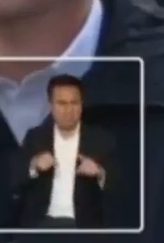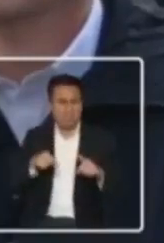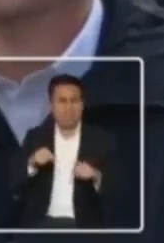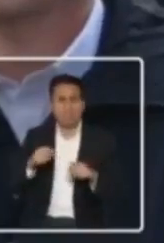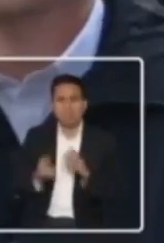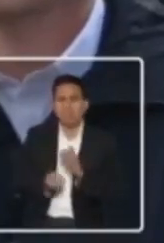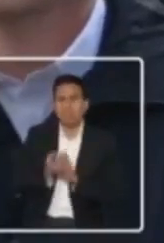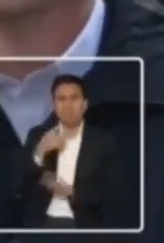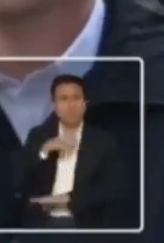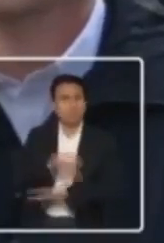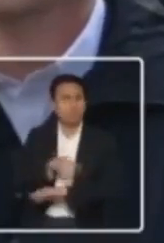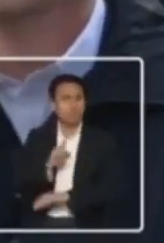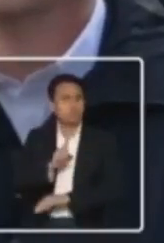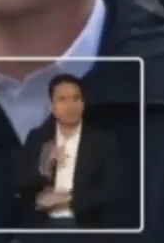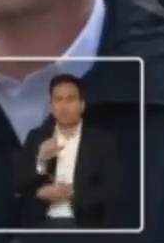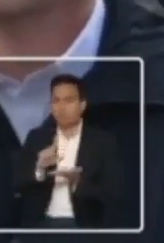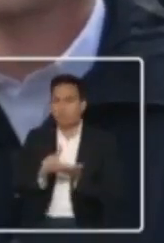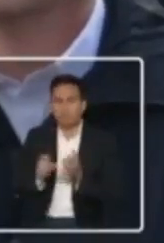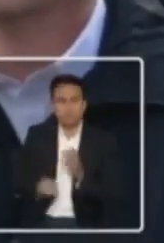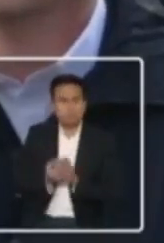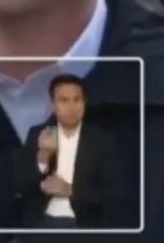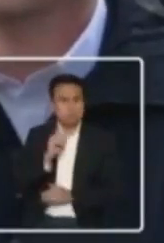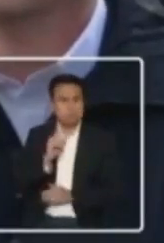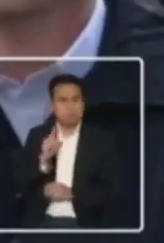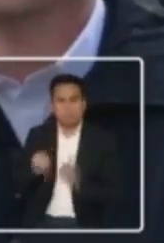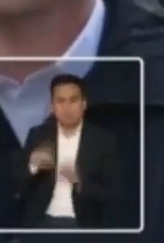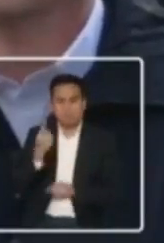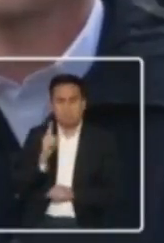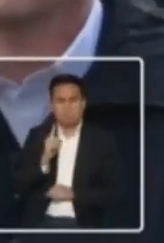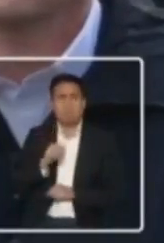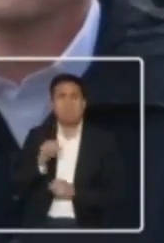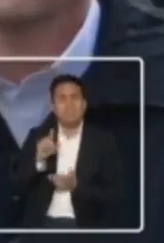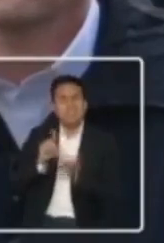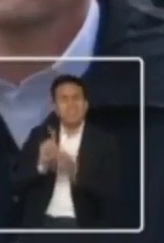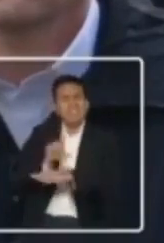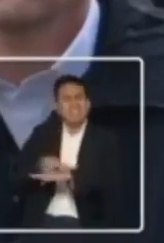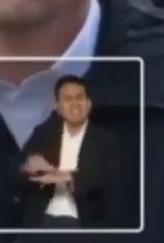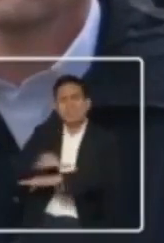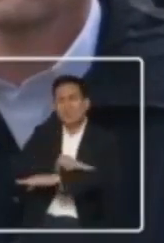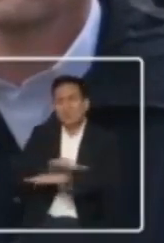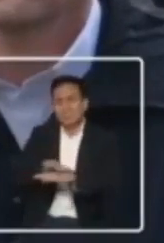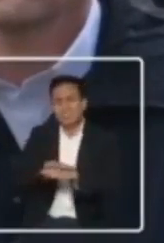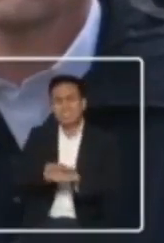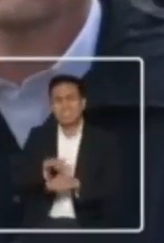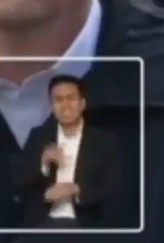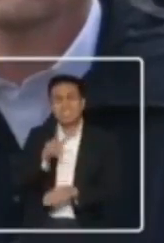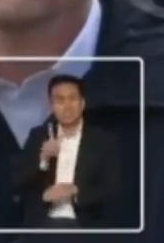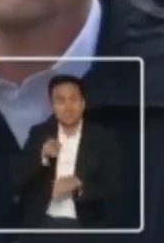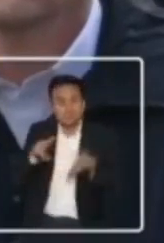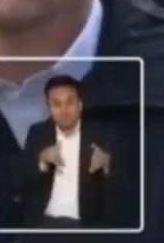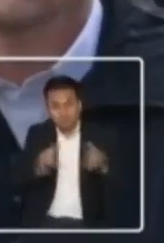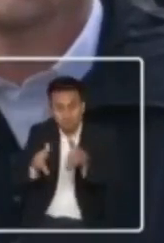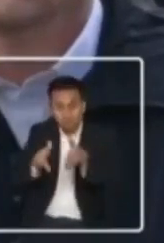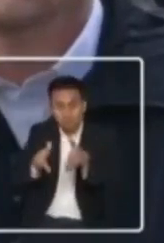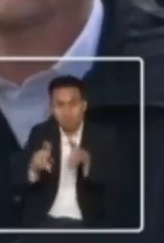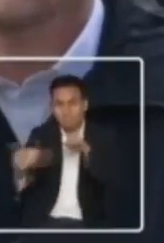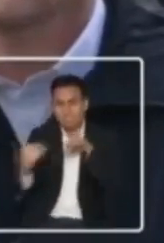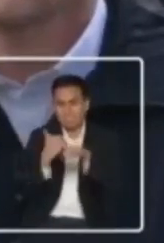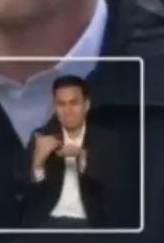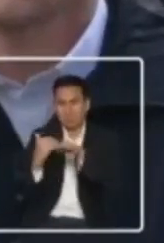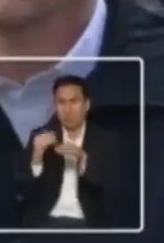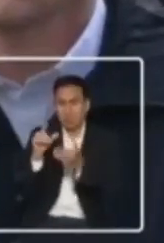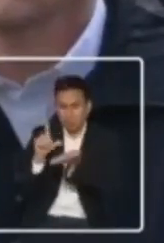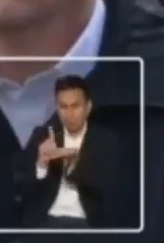nuevo en esta región y en esa zona. La zona, esta ruta 72, es uno de los